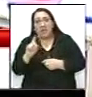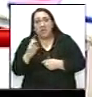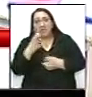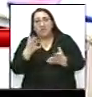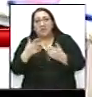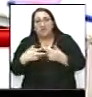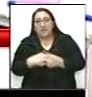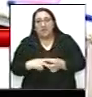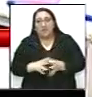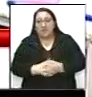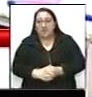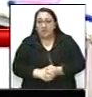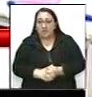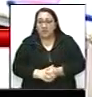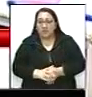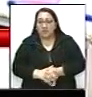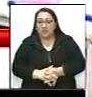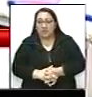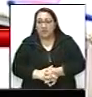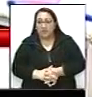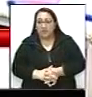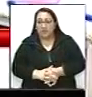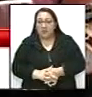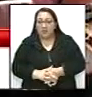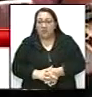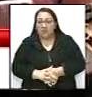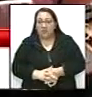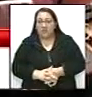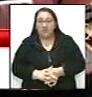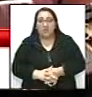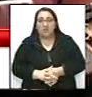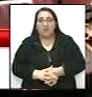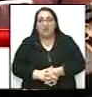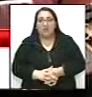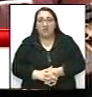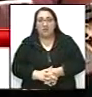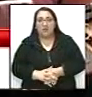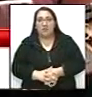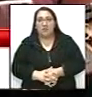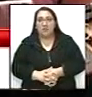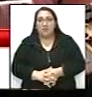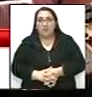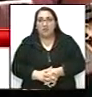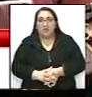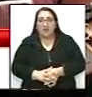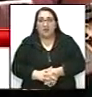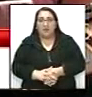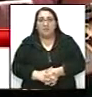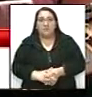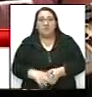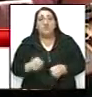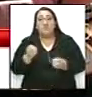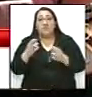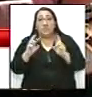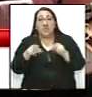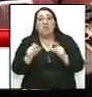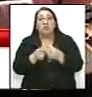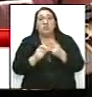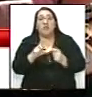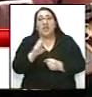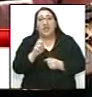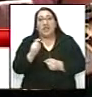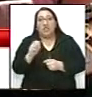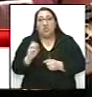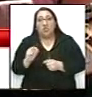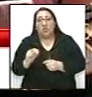interrupción. Congresista de Belaunde. Gracias, presidenta. Para suscribir lo que dice la colega Úrsula Letona, en